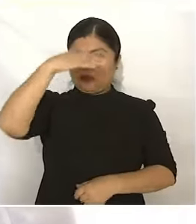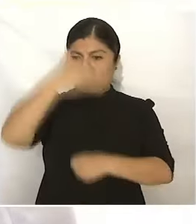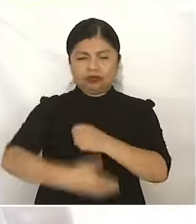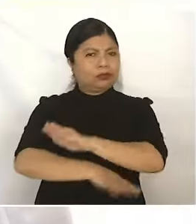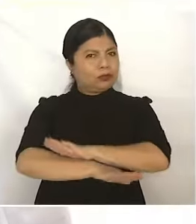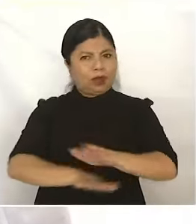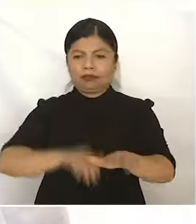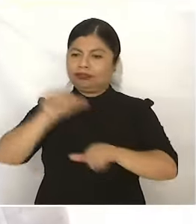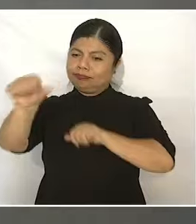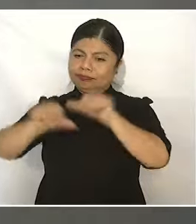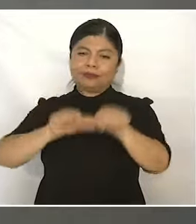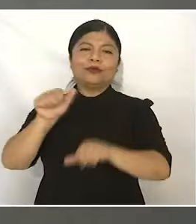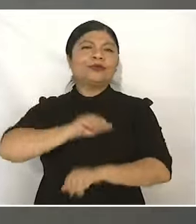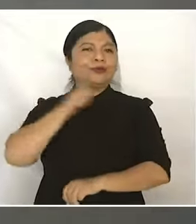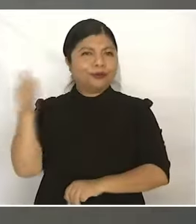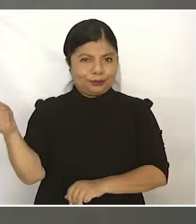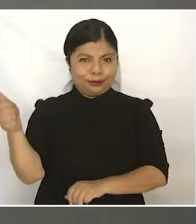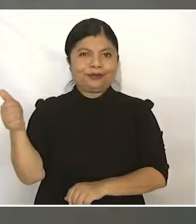Además,